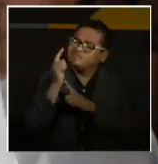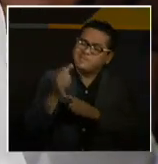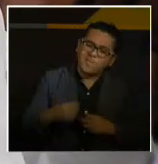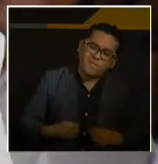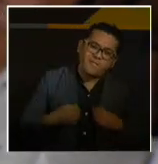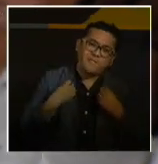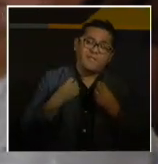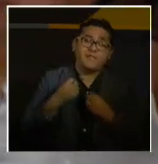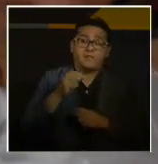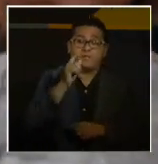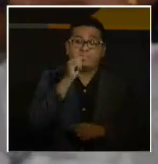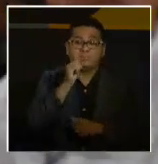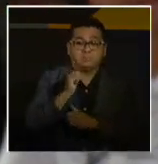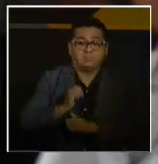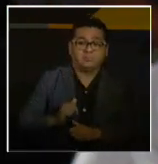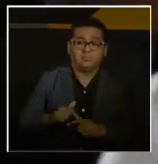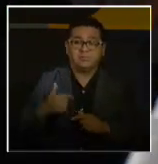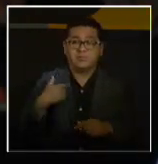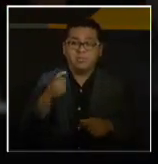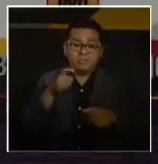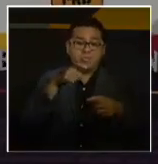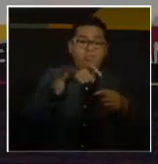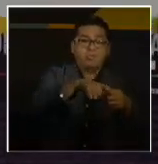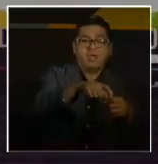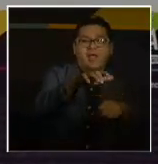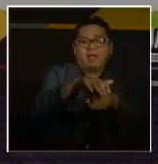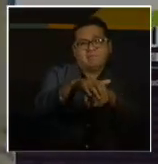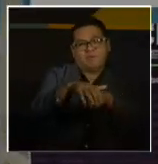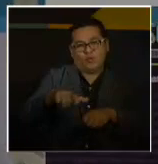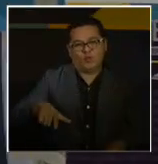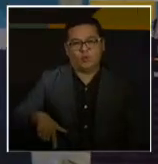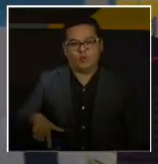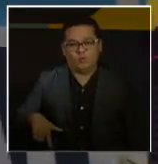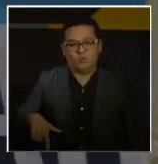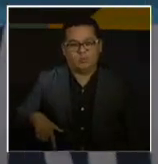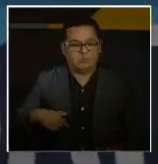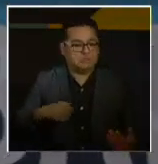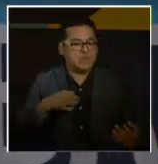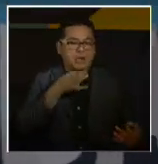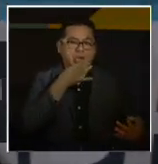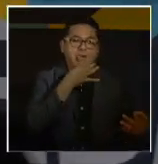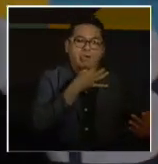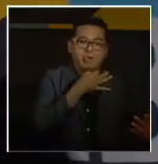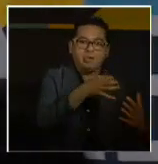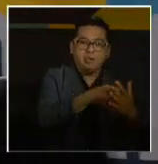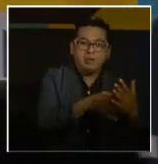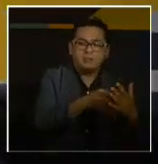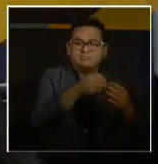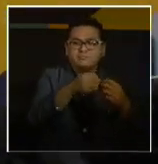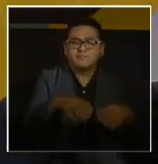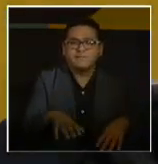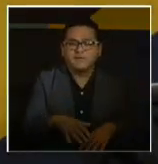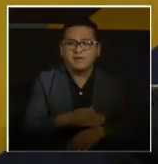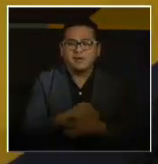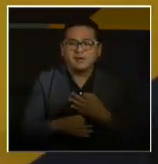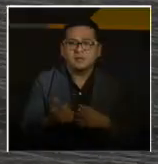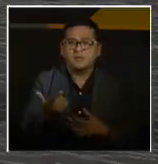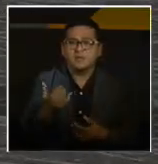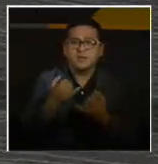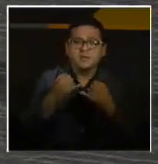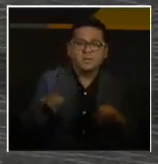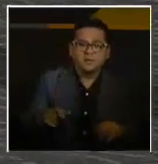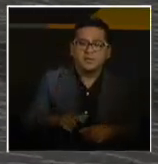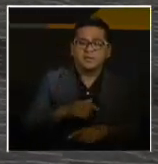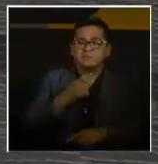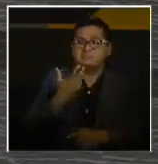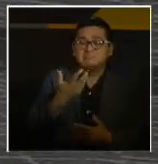con un fiscal que para llegar al cargo tenga que ser amigo del gobernador, porque entonces pierde autonomía, pierde